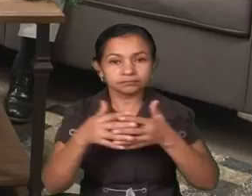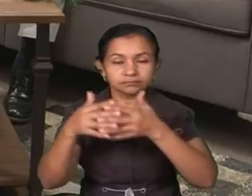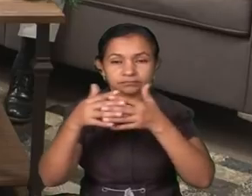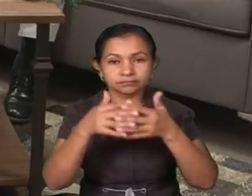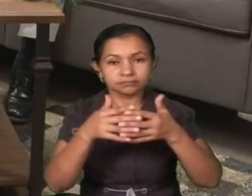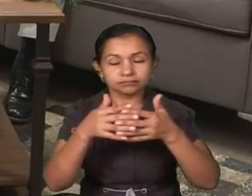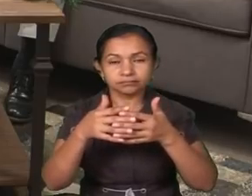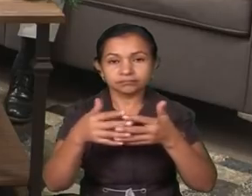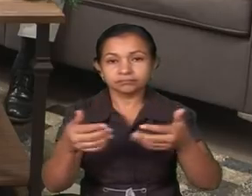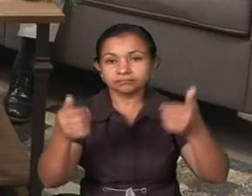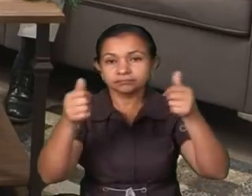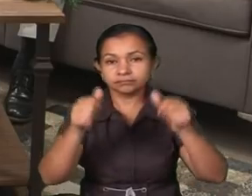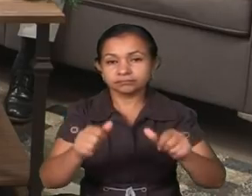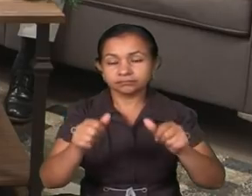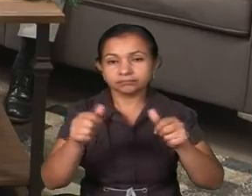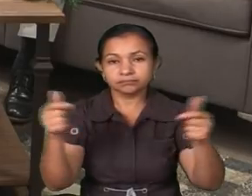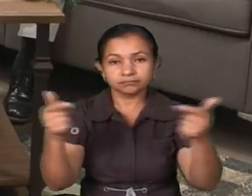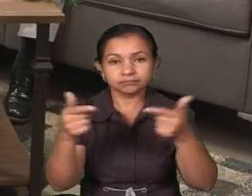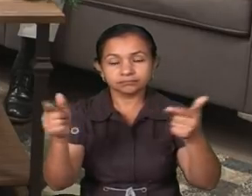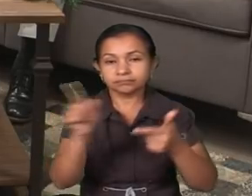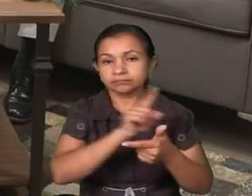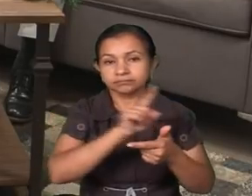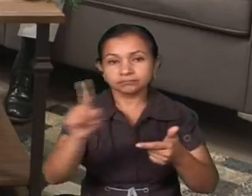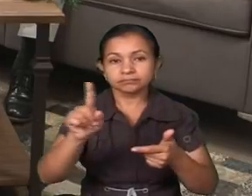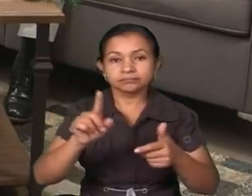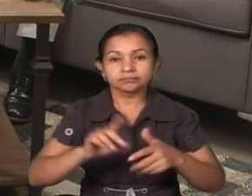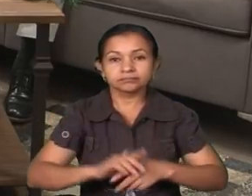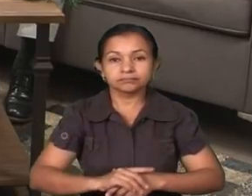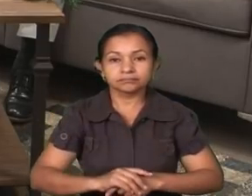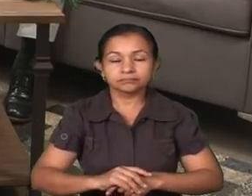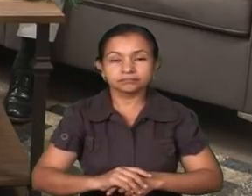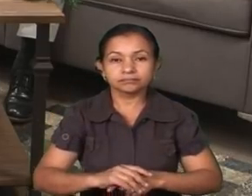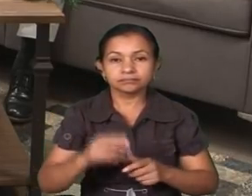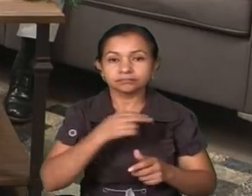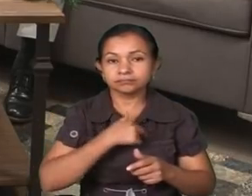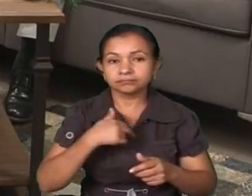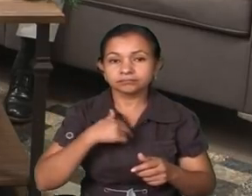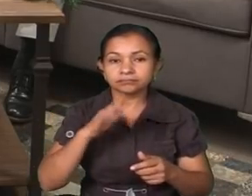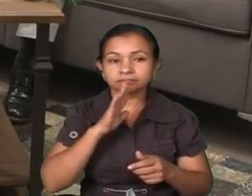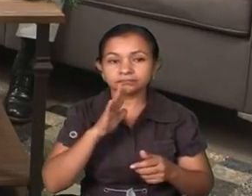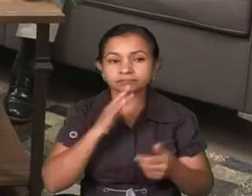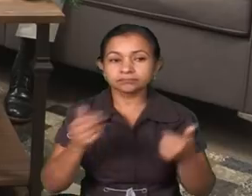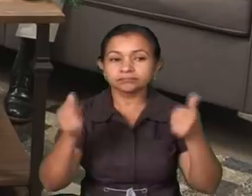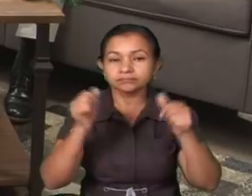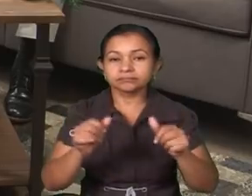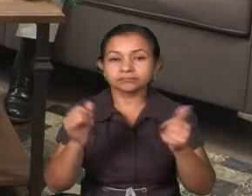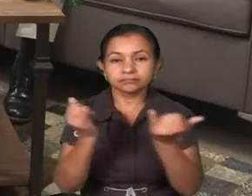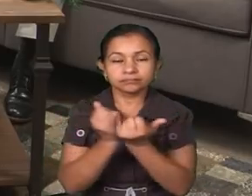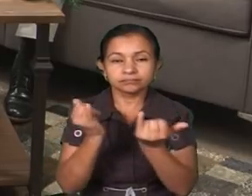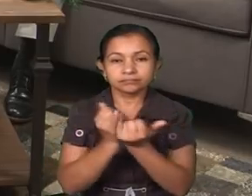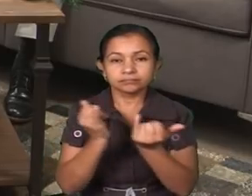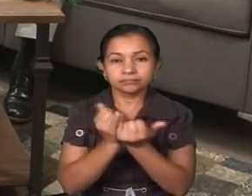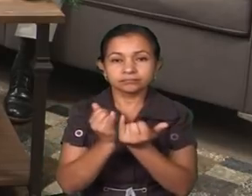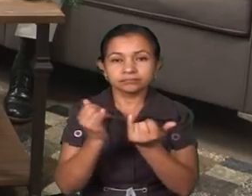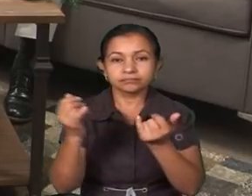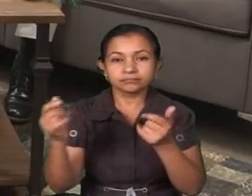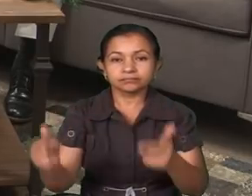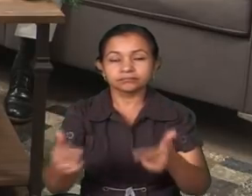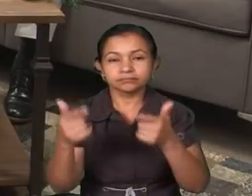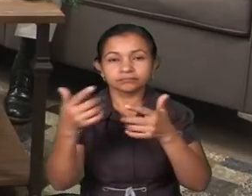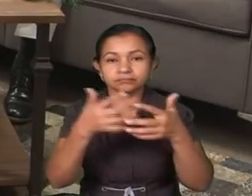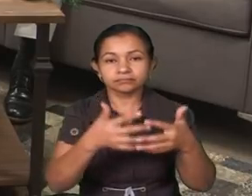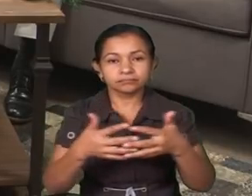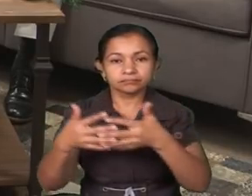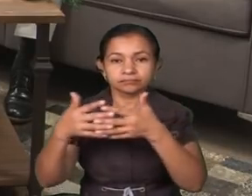solución armada. Tuvo que negociar. Lo obligamos a ir a las negociaciones a Estados